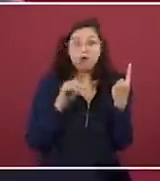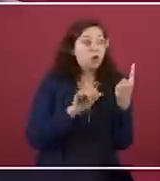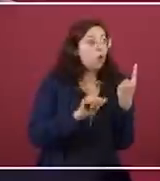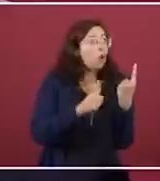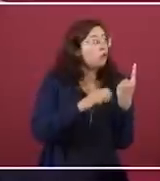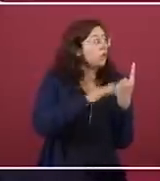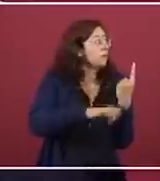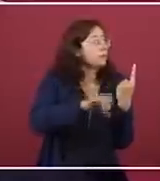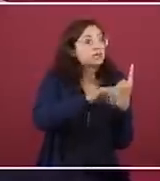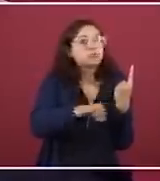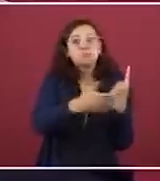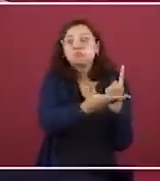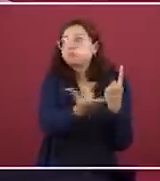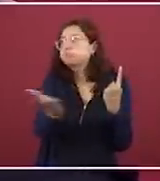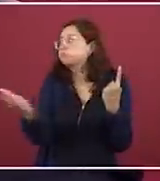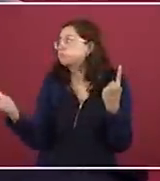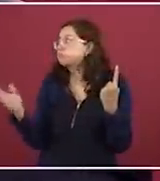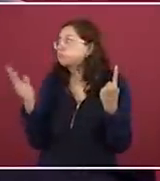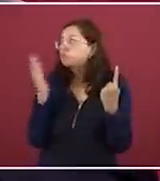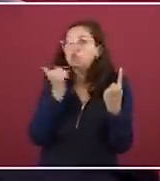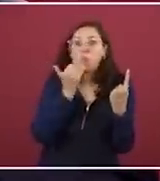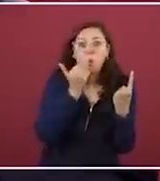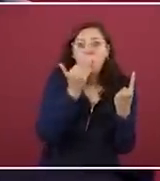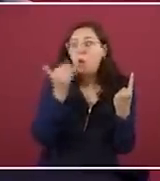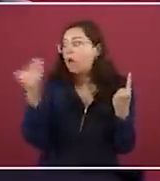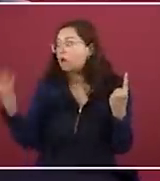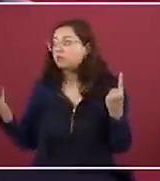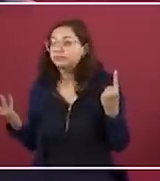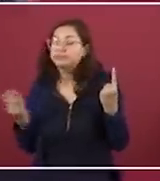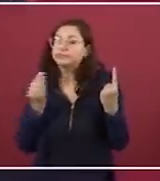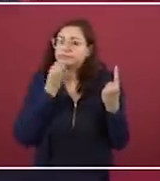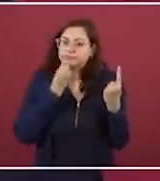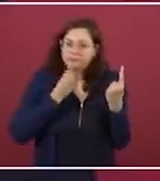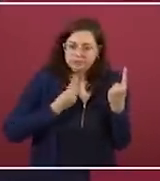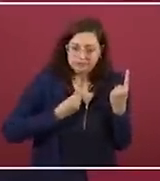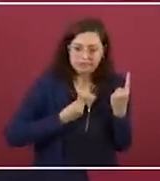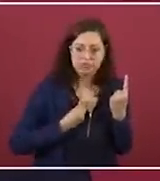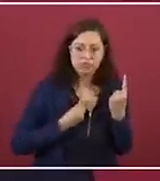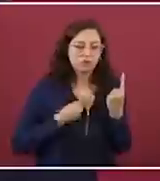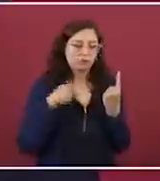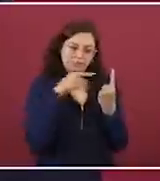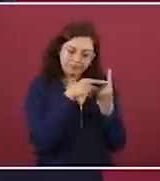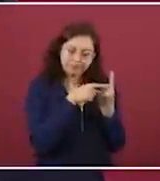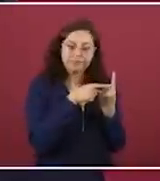pero al mismo tiempo estamos buscando abastecernos en el mundo.